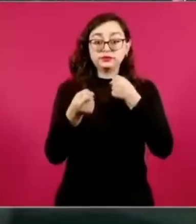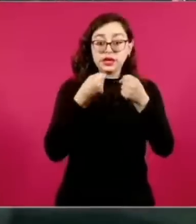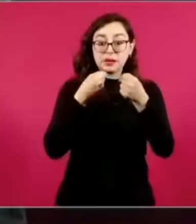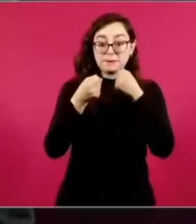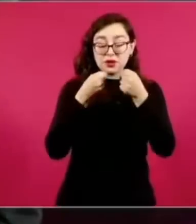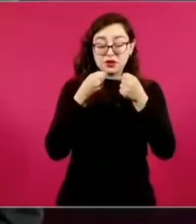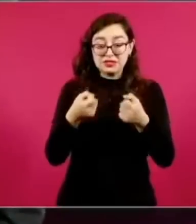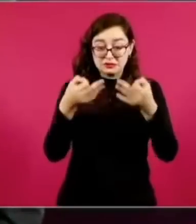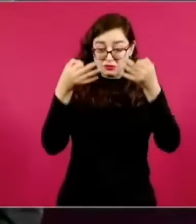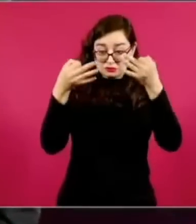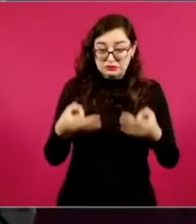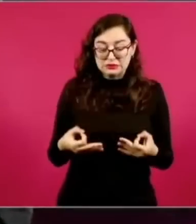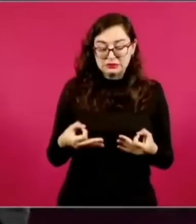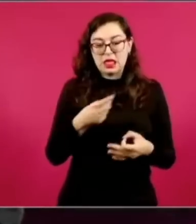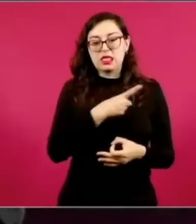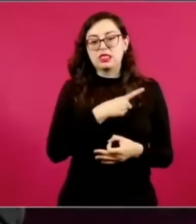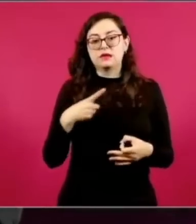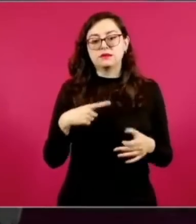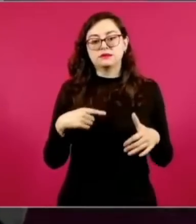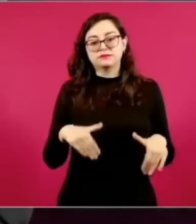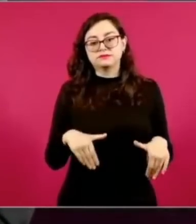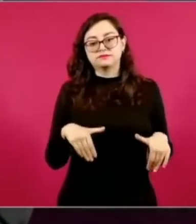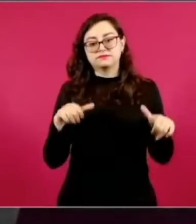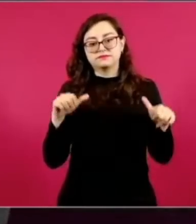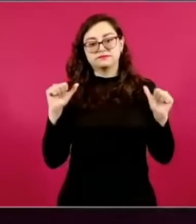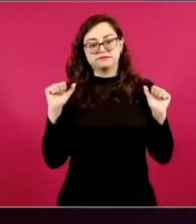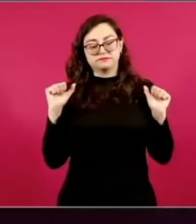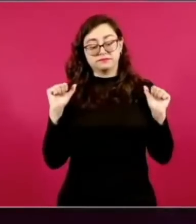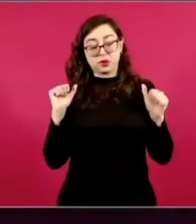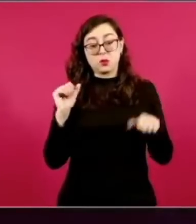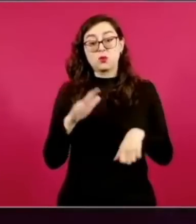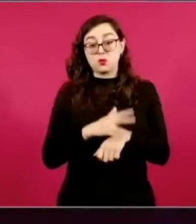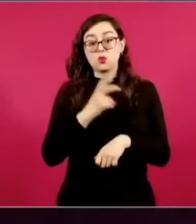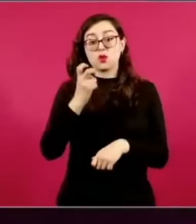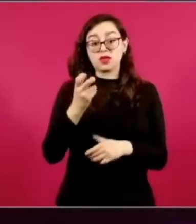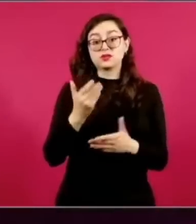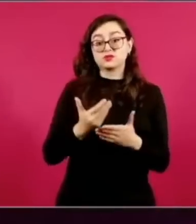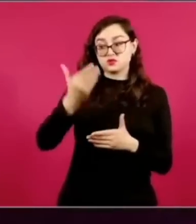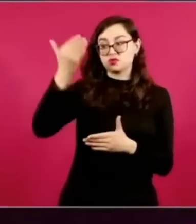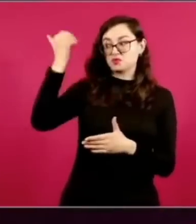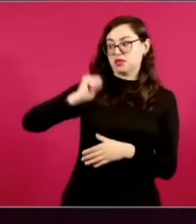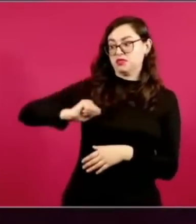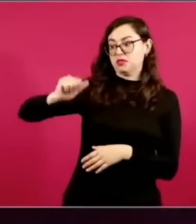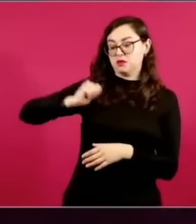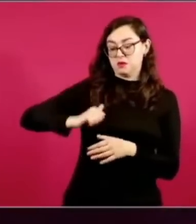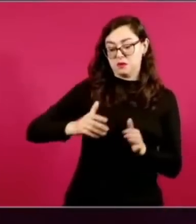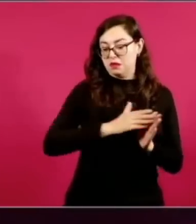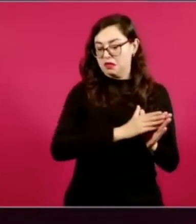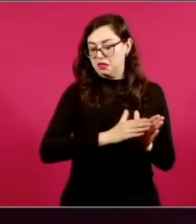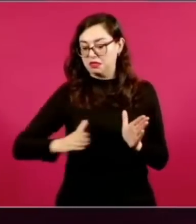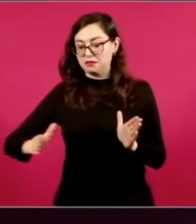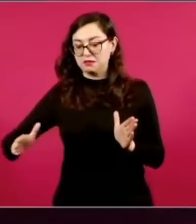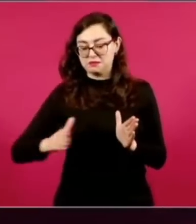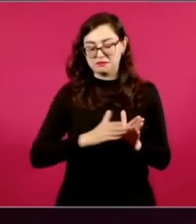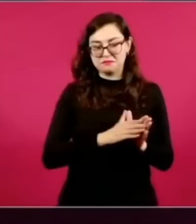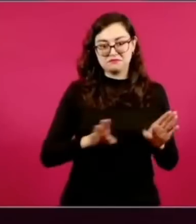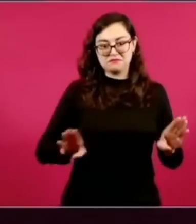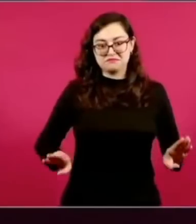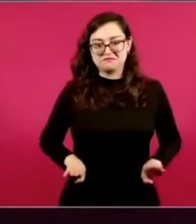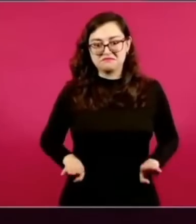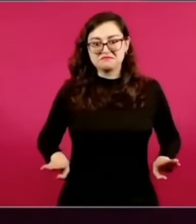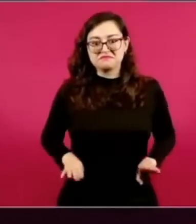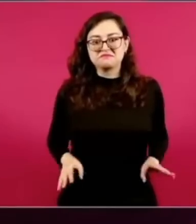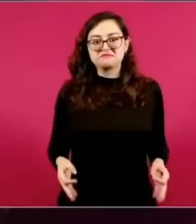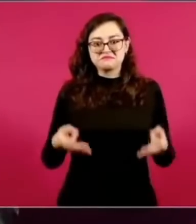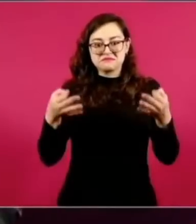es eso, esas épocas de transformación. Entonces nosotros en